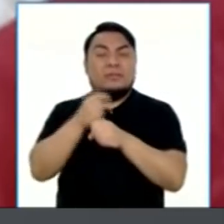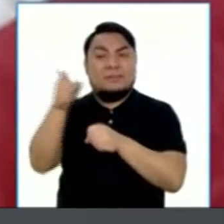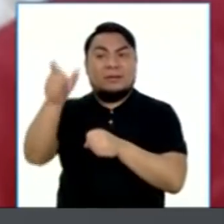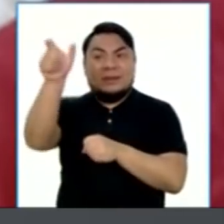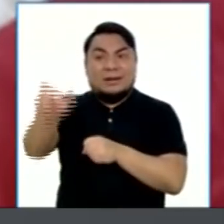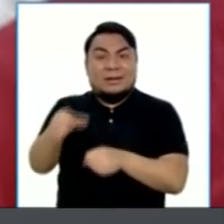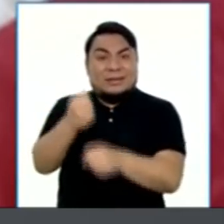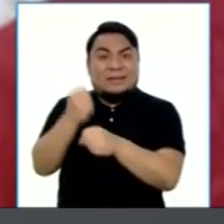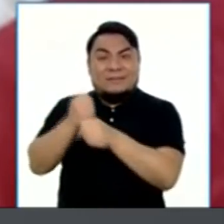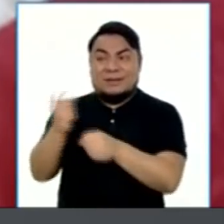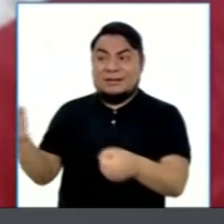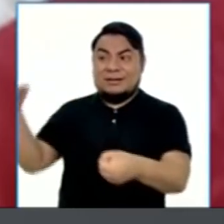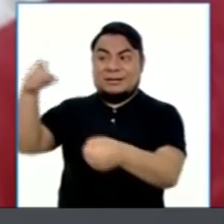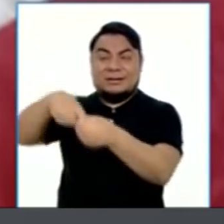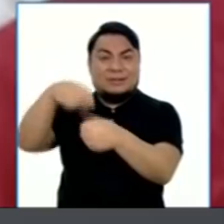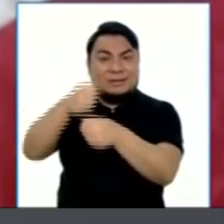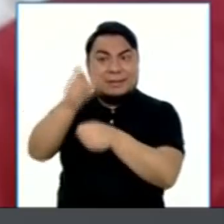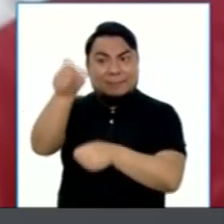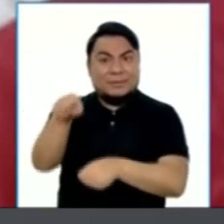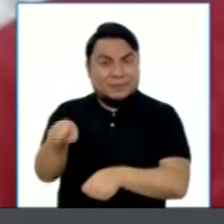los locadores.